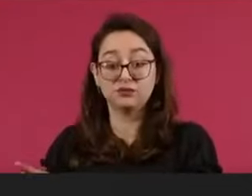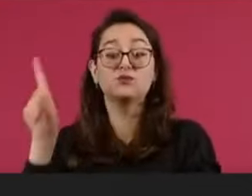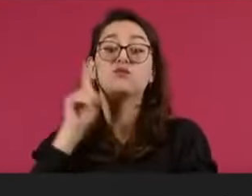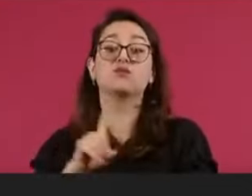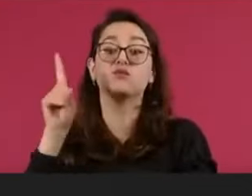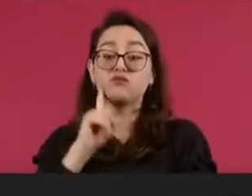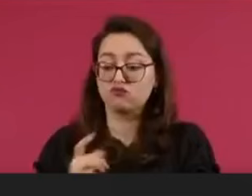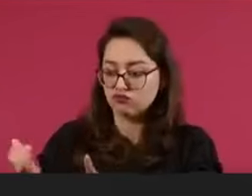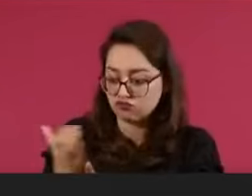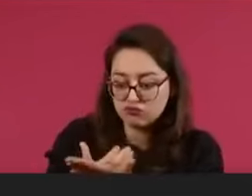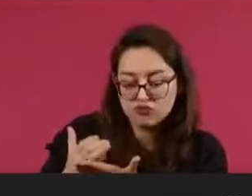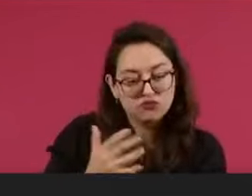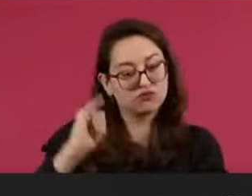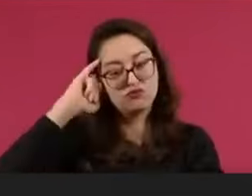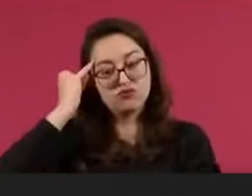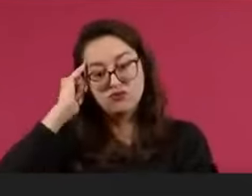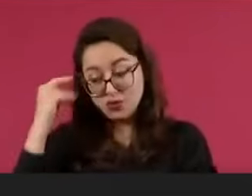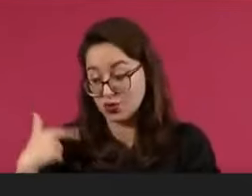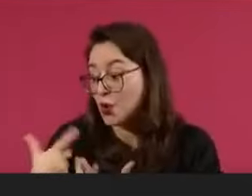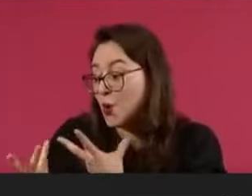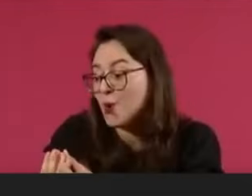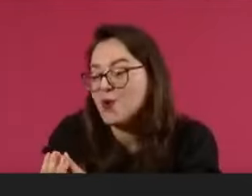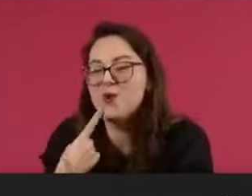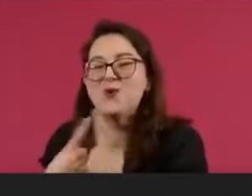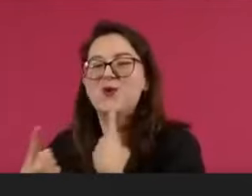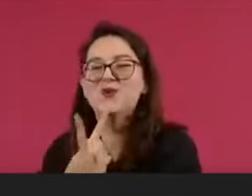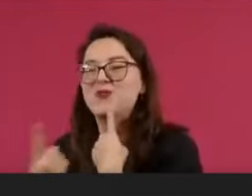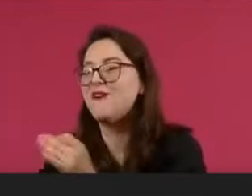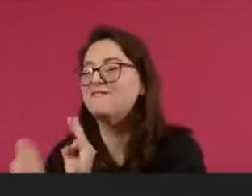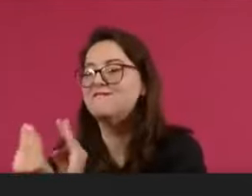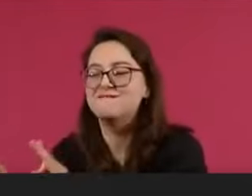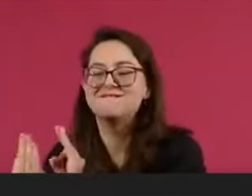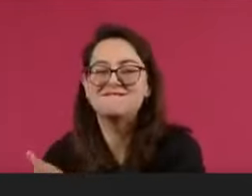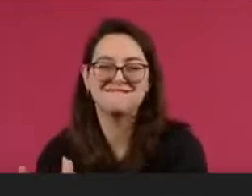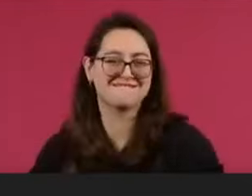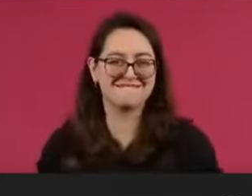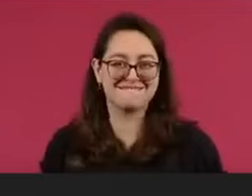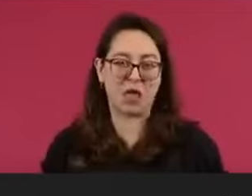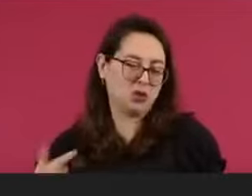curanderas. ¿Sí? Es que yo ando en todo el país. Entonces,